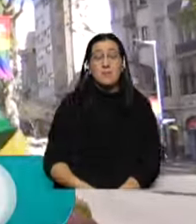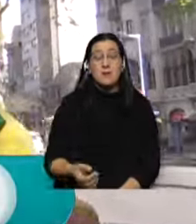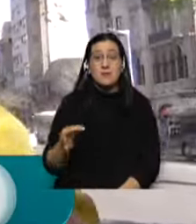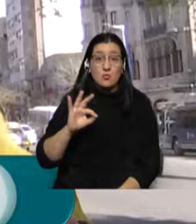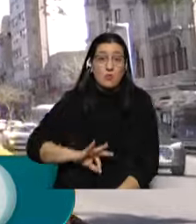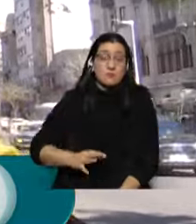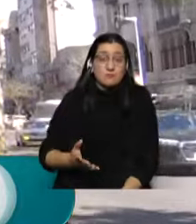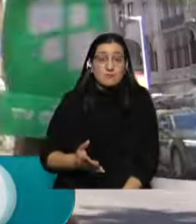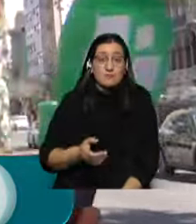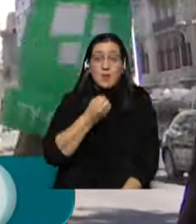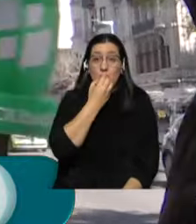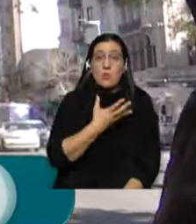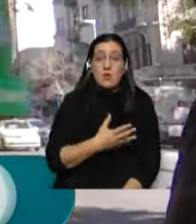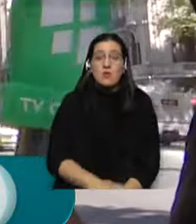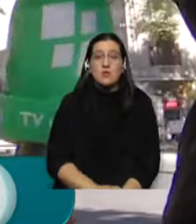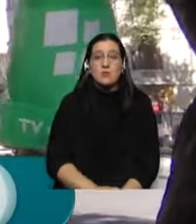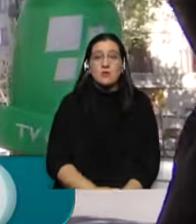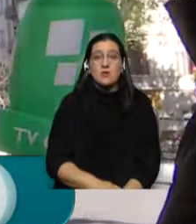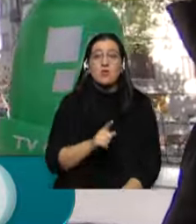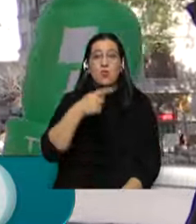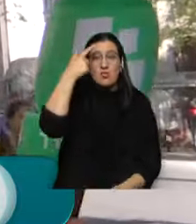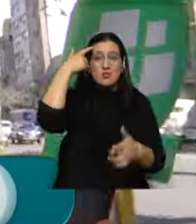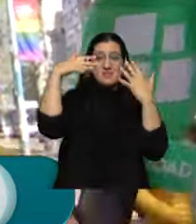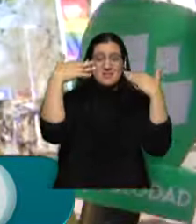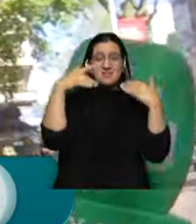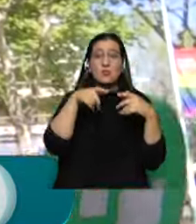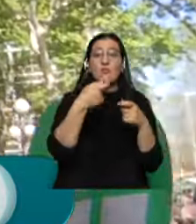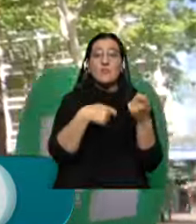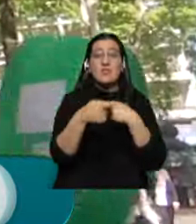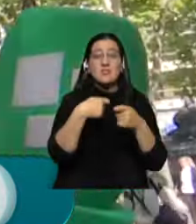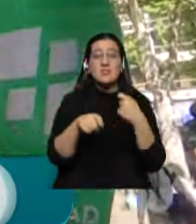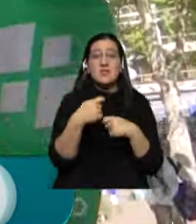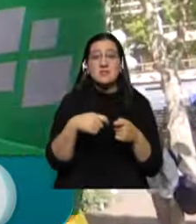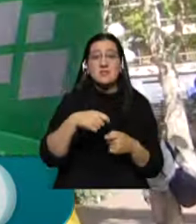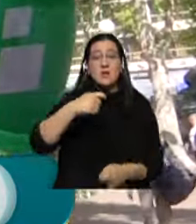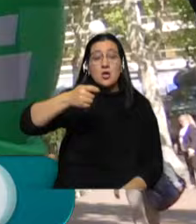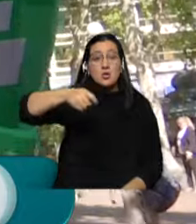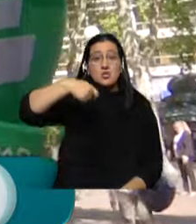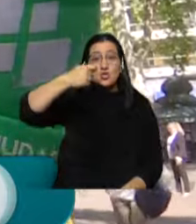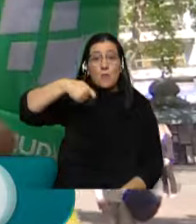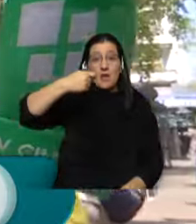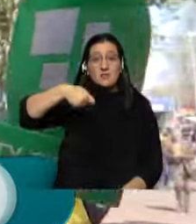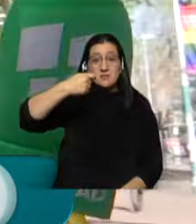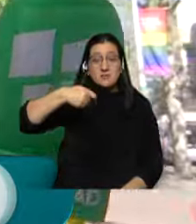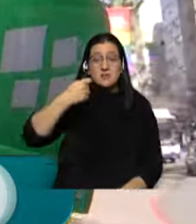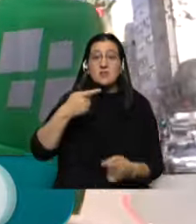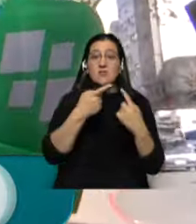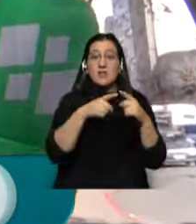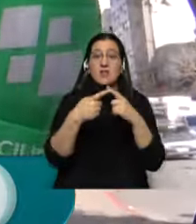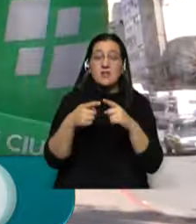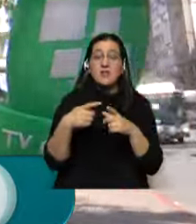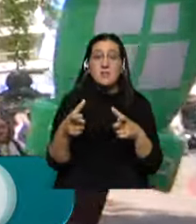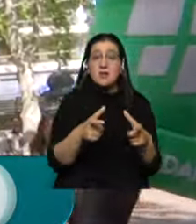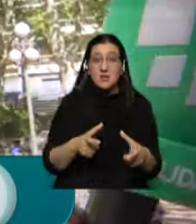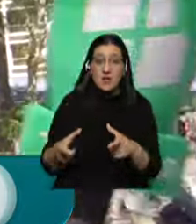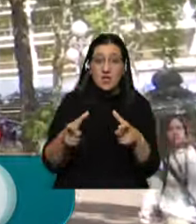Estaba buenísimo. Qué viaje. Muy bueno. Gustavo, en tu adolescencia, ¿verdad que vendías sopas en los mercados, sopas paraguayas en distintos mercaditos? Ahí